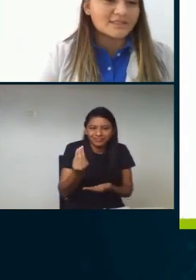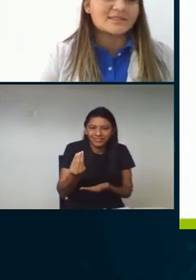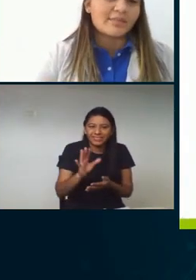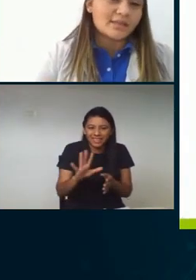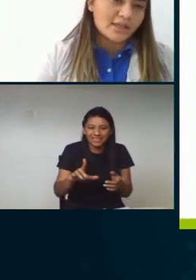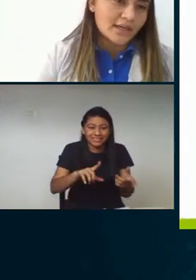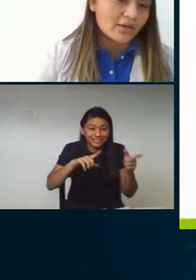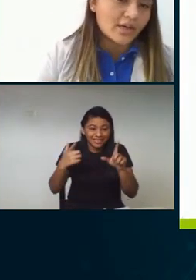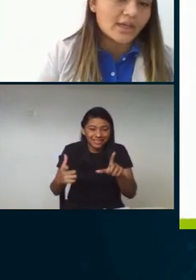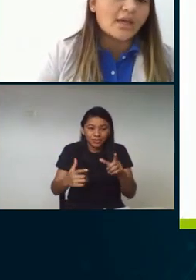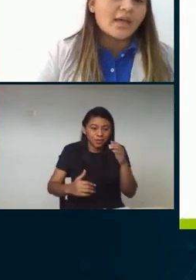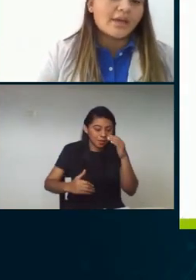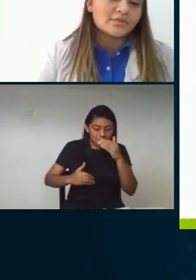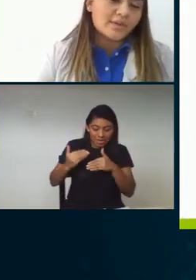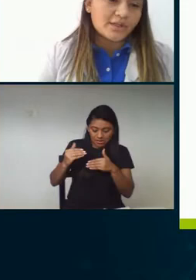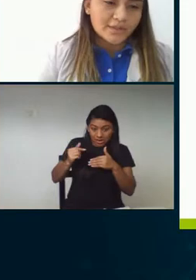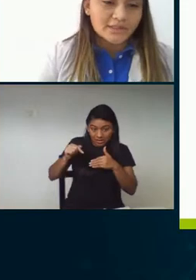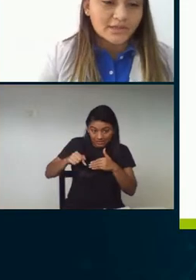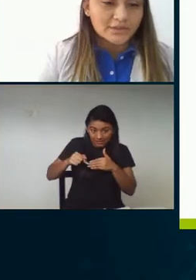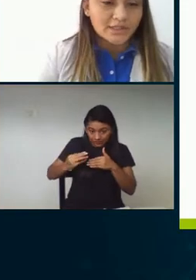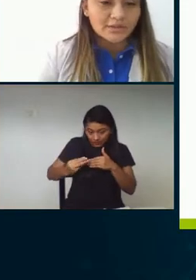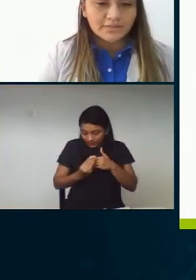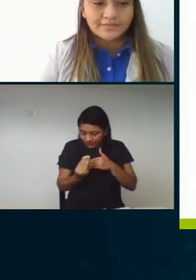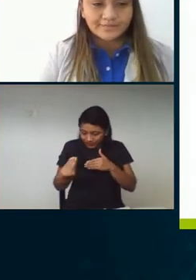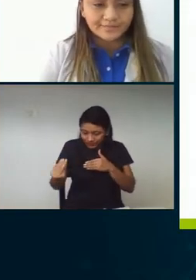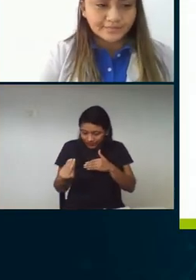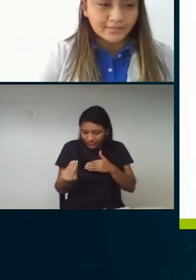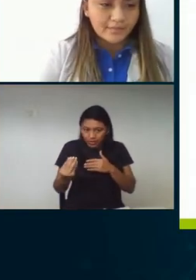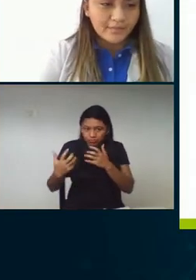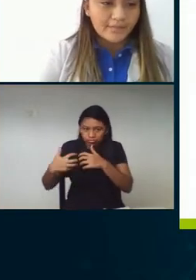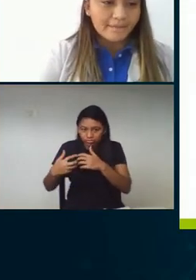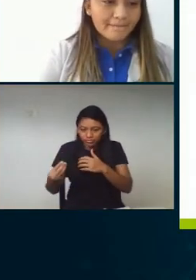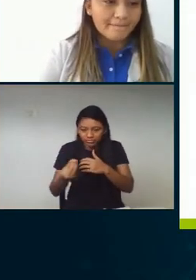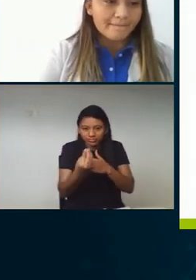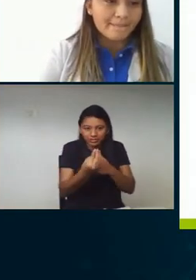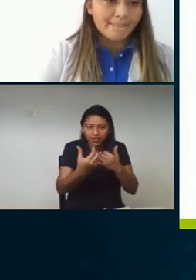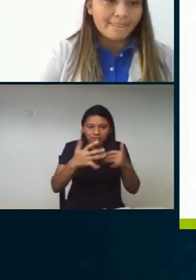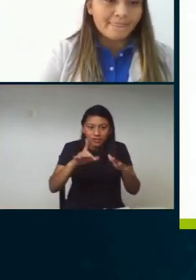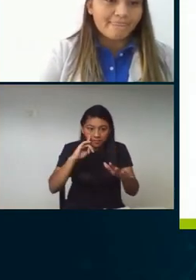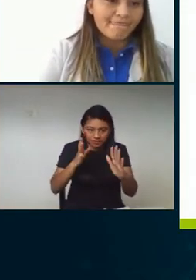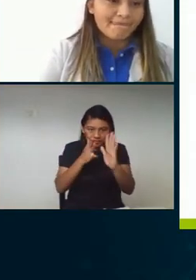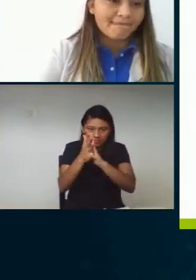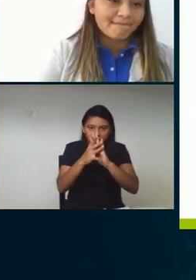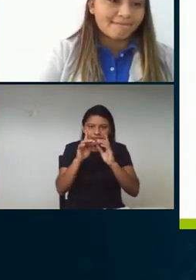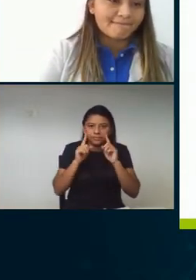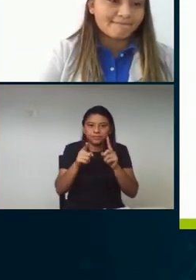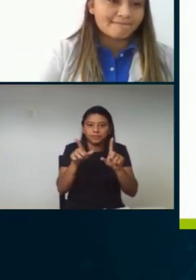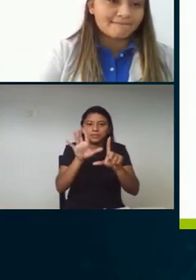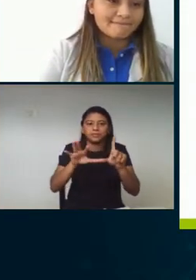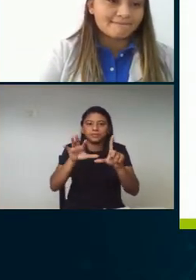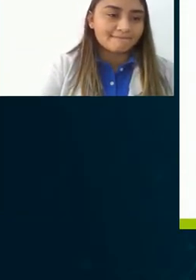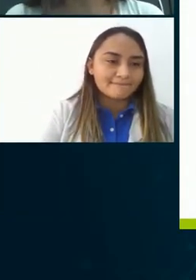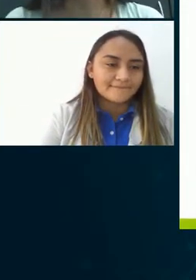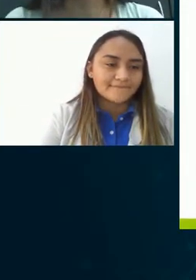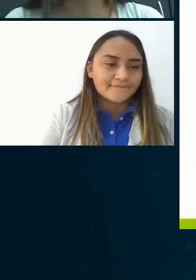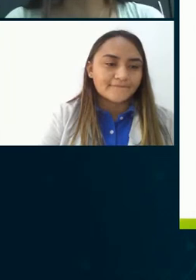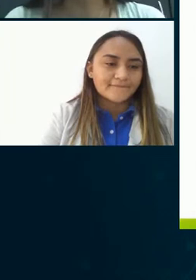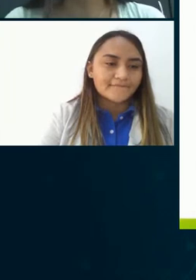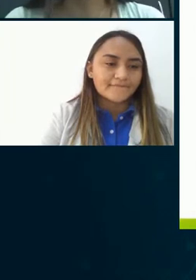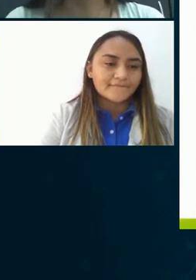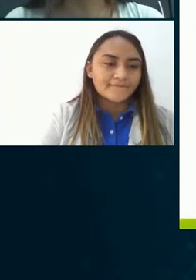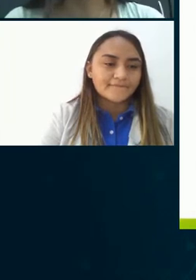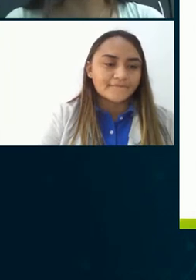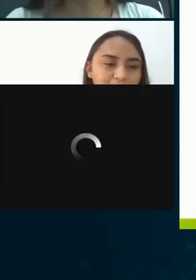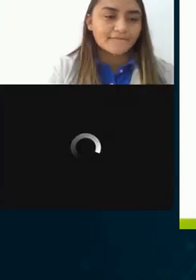final con el sistema integrado que hemos venido desarrollando.